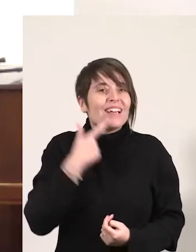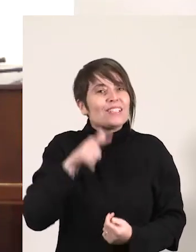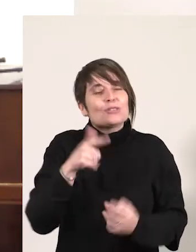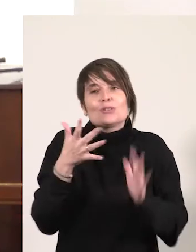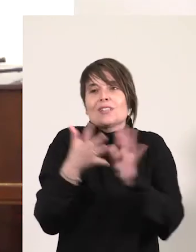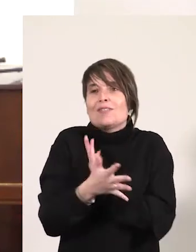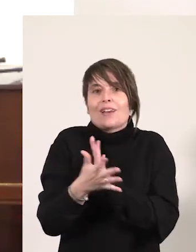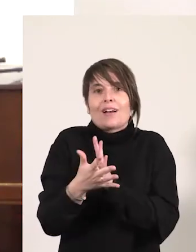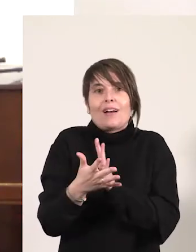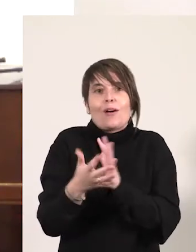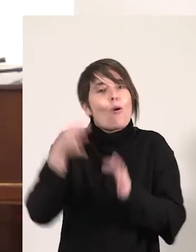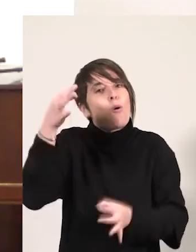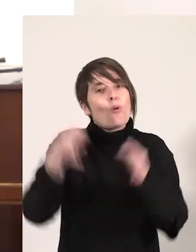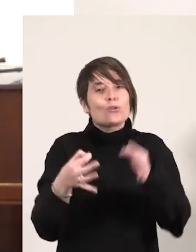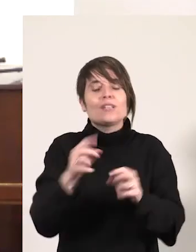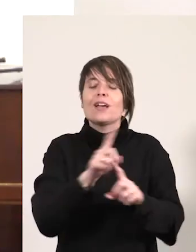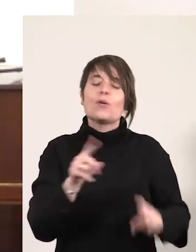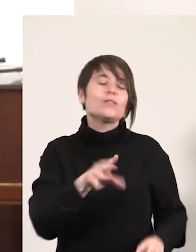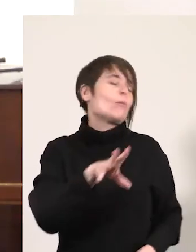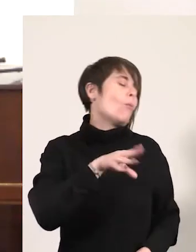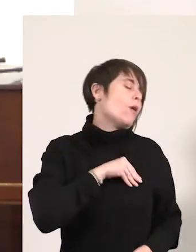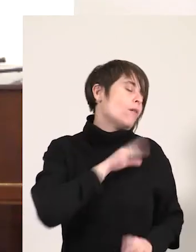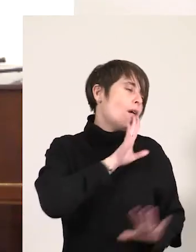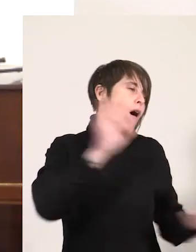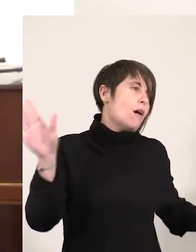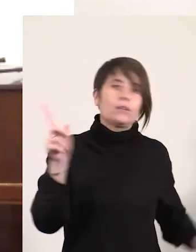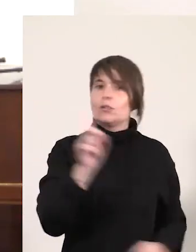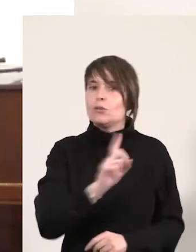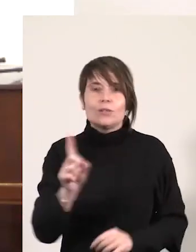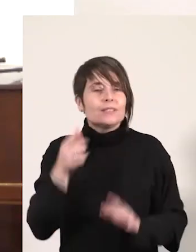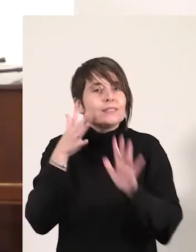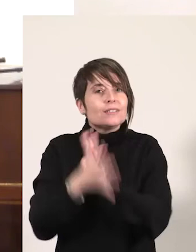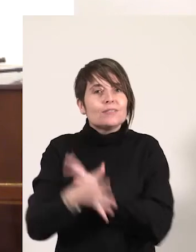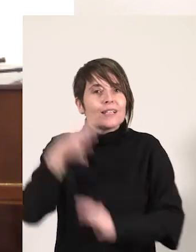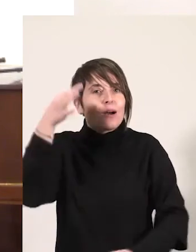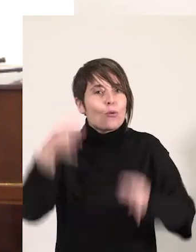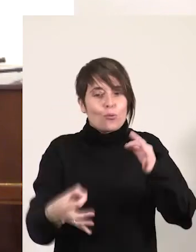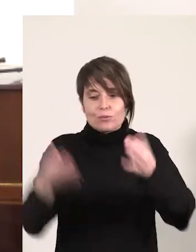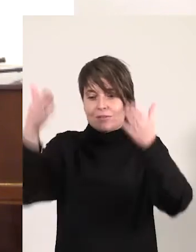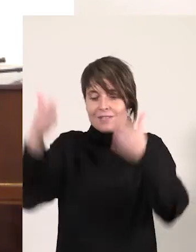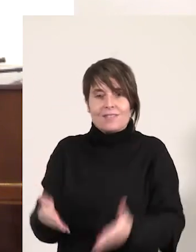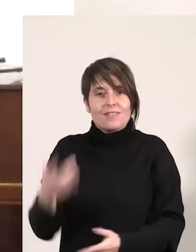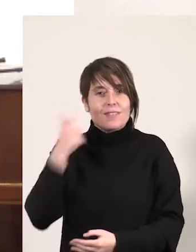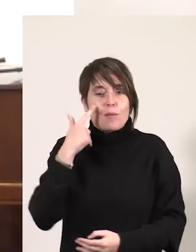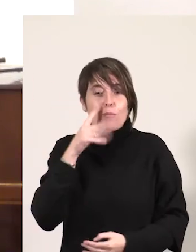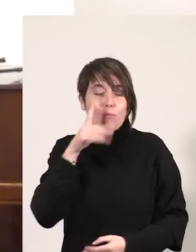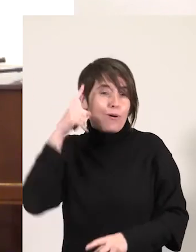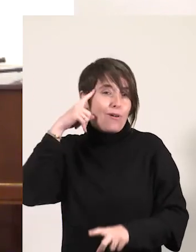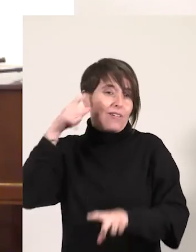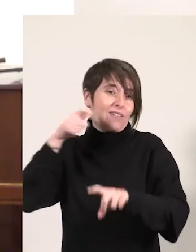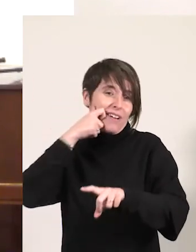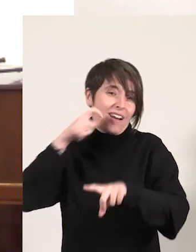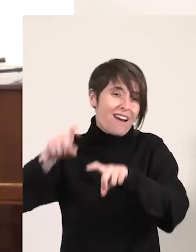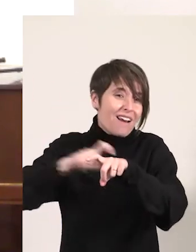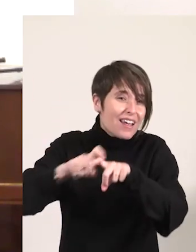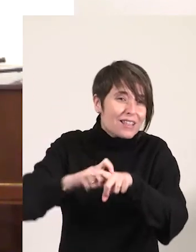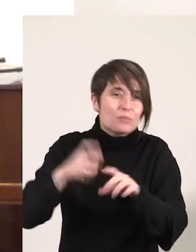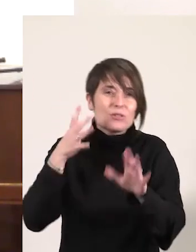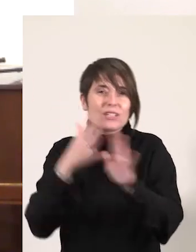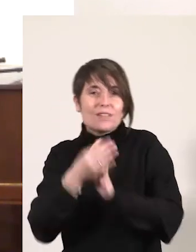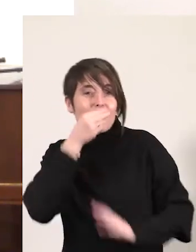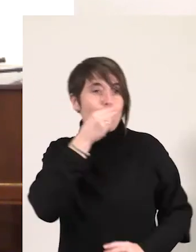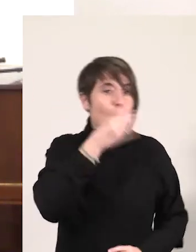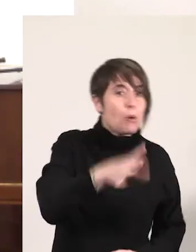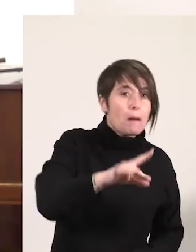la... pensar que esto es una cuestión de justicia, no de ser mejores personas, ¿no? Es una cuestión de justicia, porque